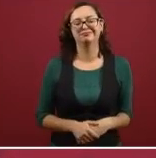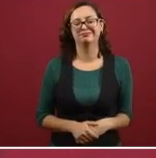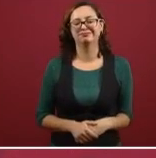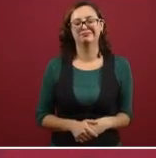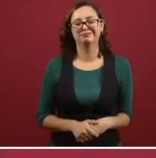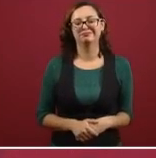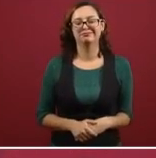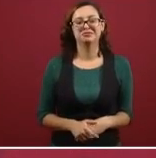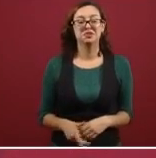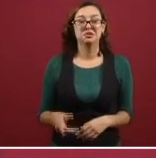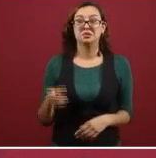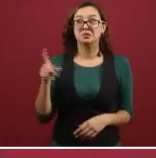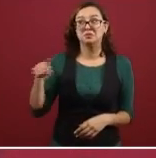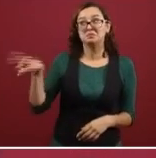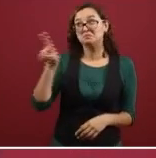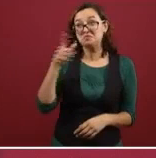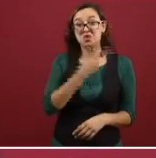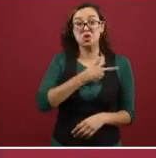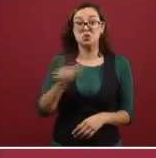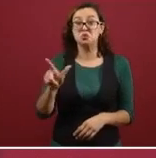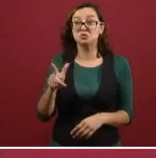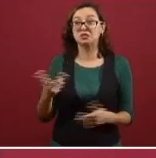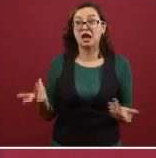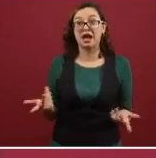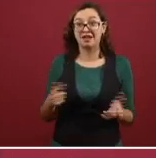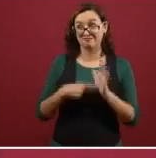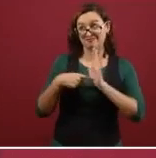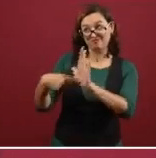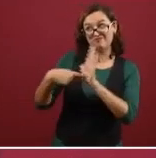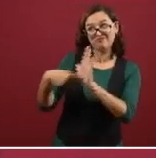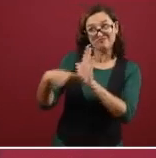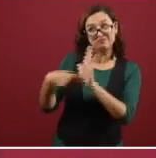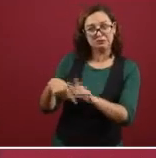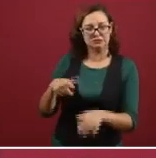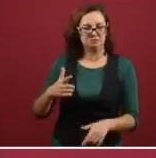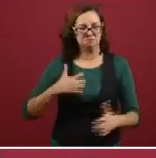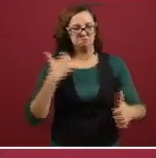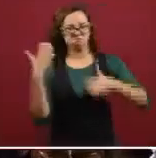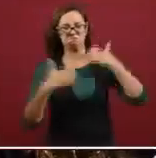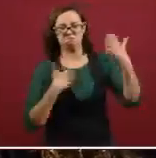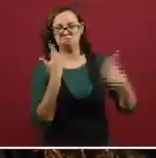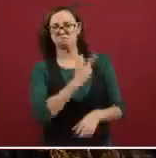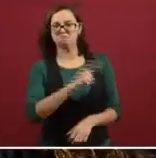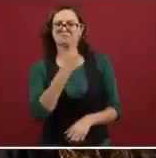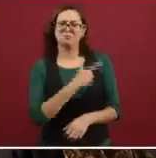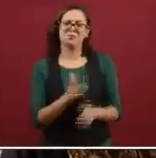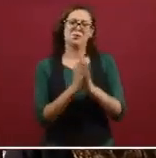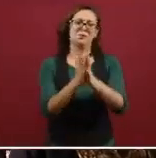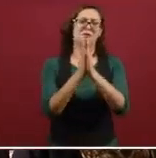pero ¿qué? ¿Nos vamos a quedar callados ante lo irracional?